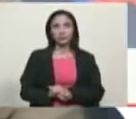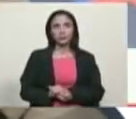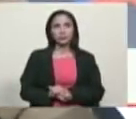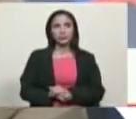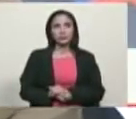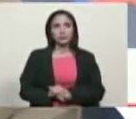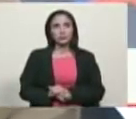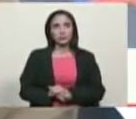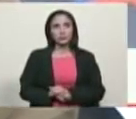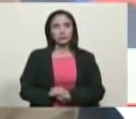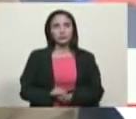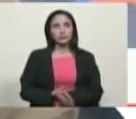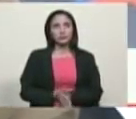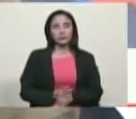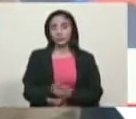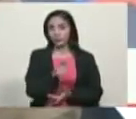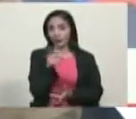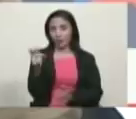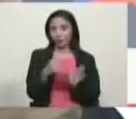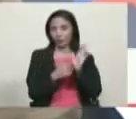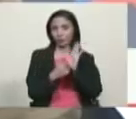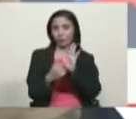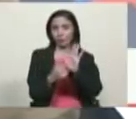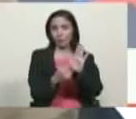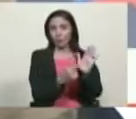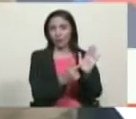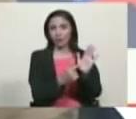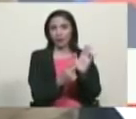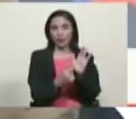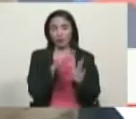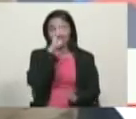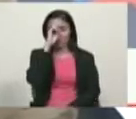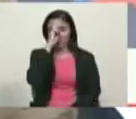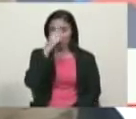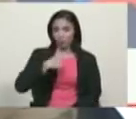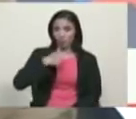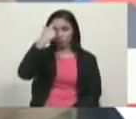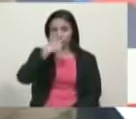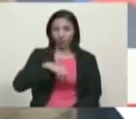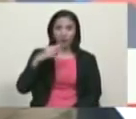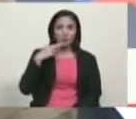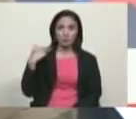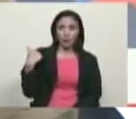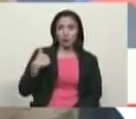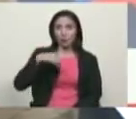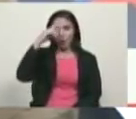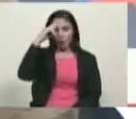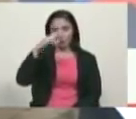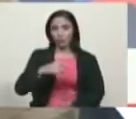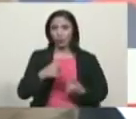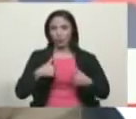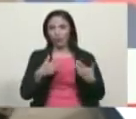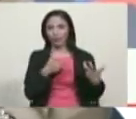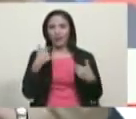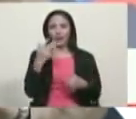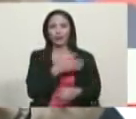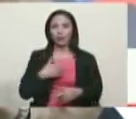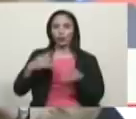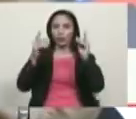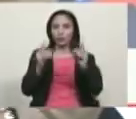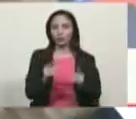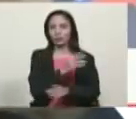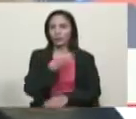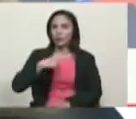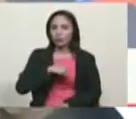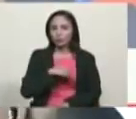es poderoso. Ellos son hegemónicos en sus razones para intervenir y para hacer la guerra. Nosotros tenemos que